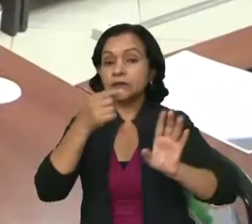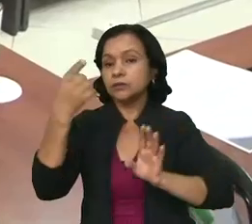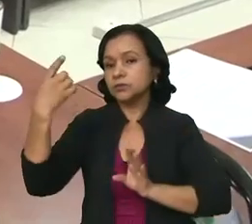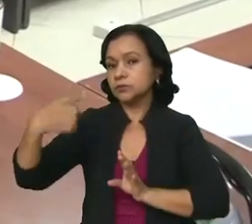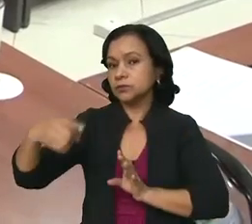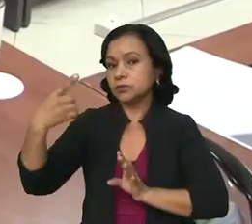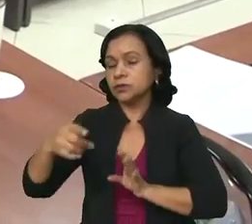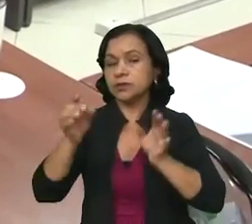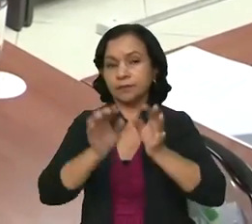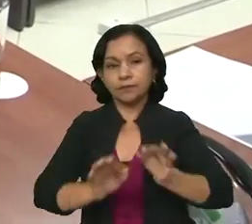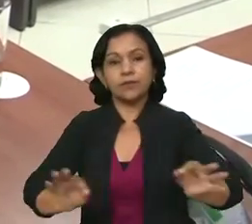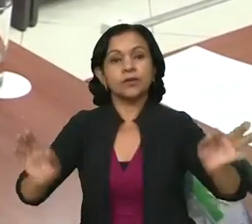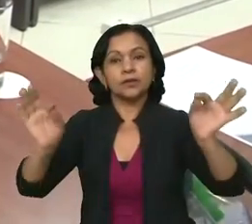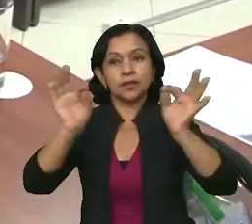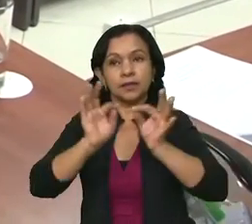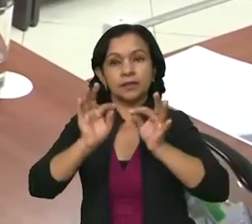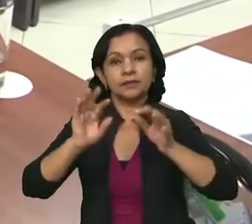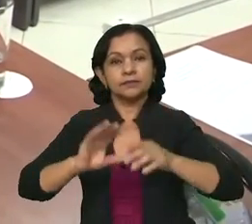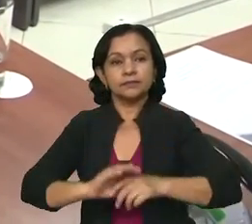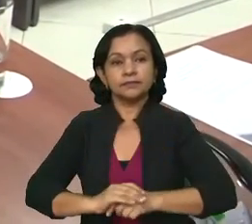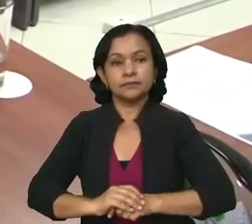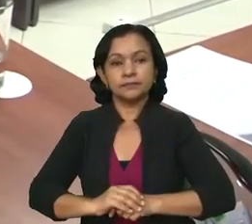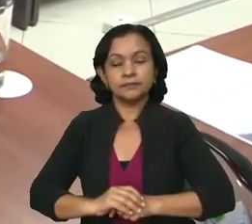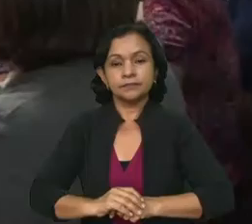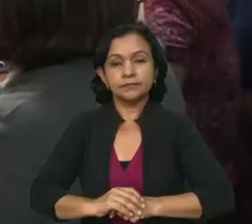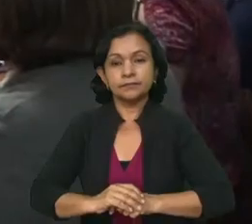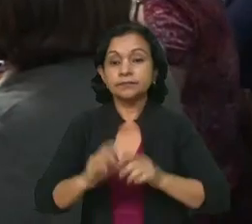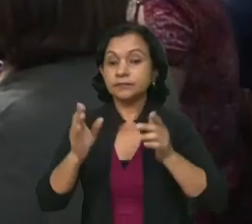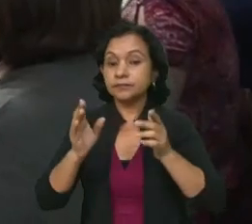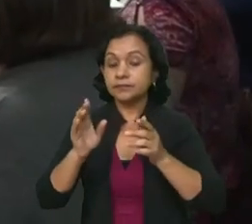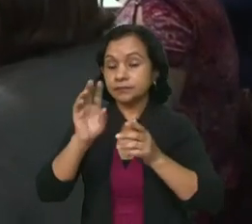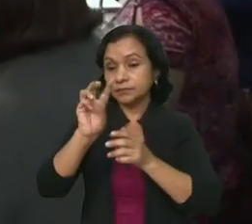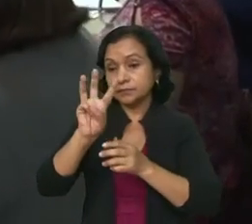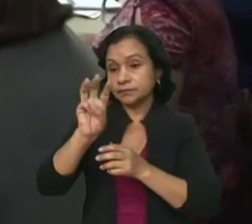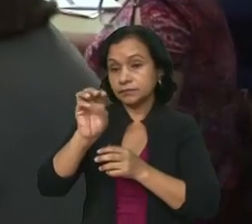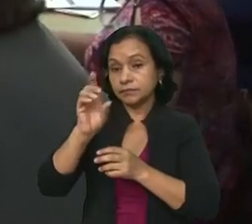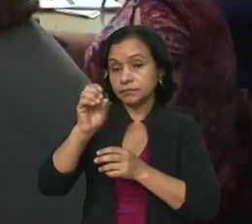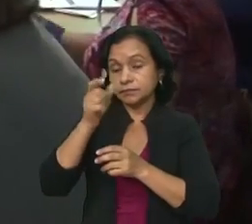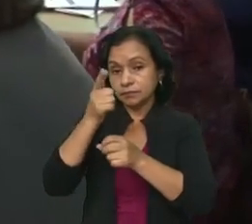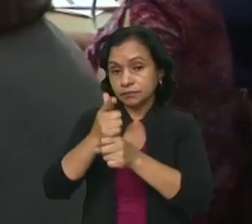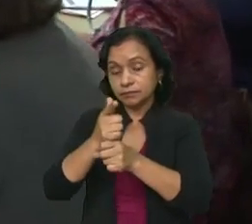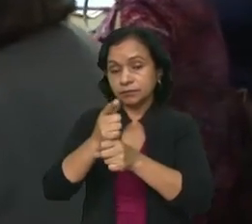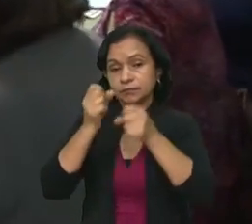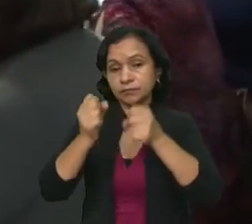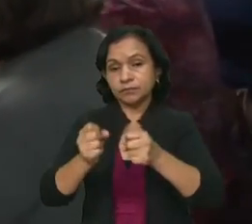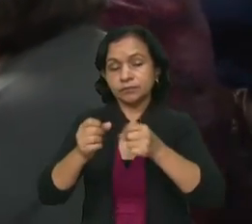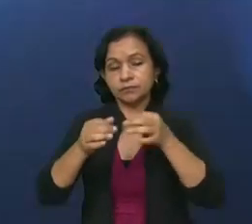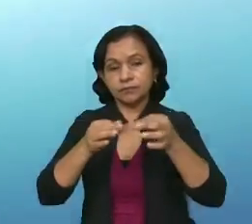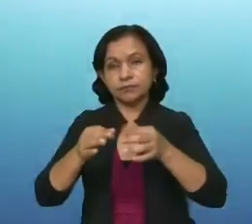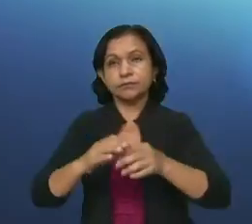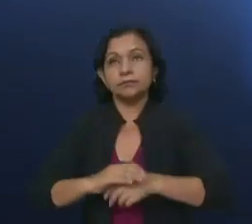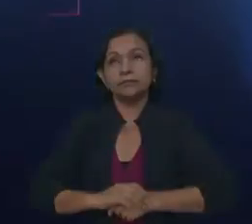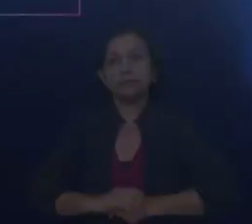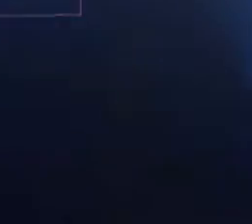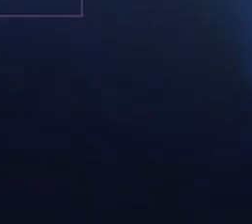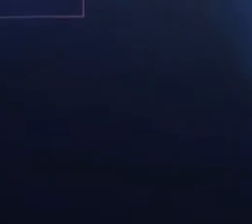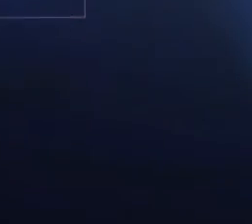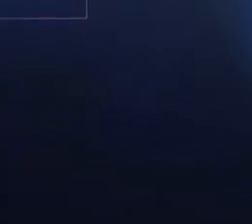derechos fundamentales. Con cámara de Wendell Noguera para el canal parlamentario, les informó Miguel Carranza Mena.